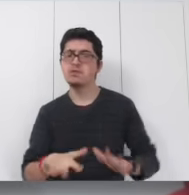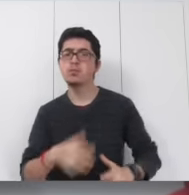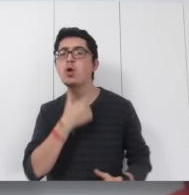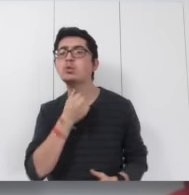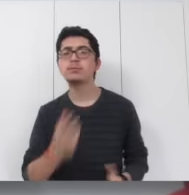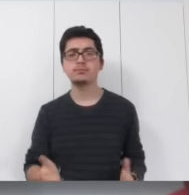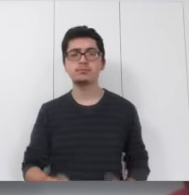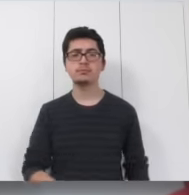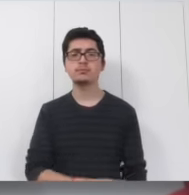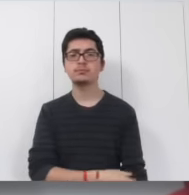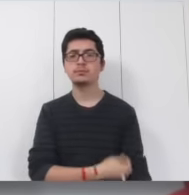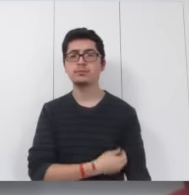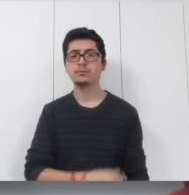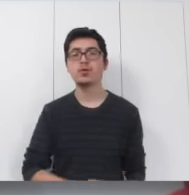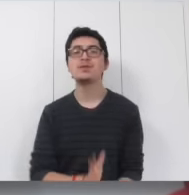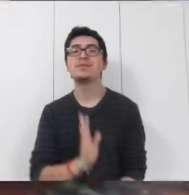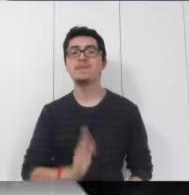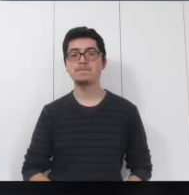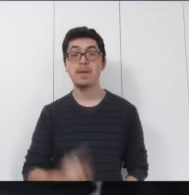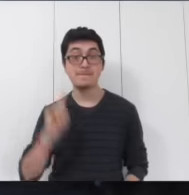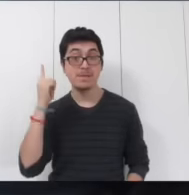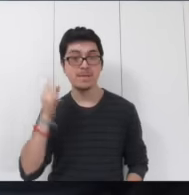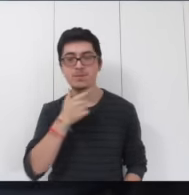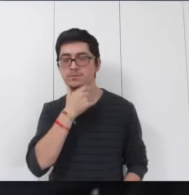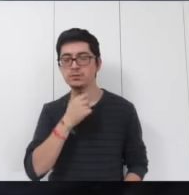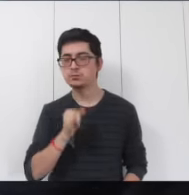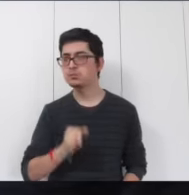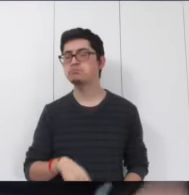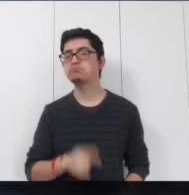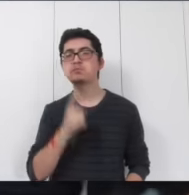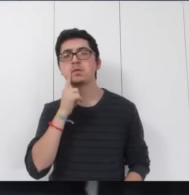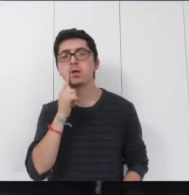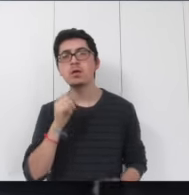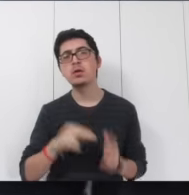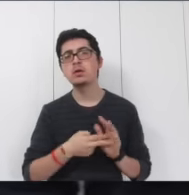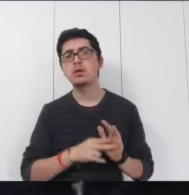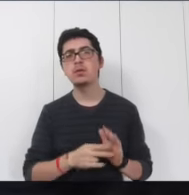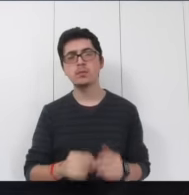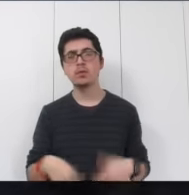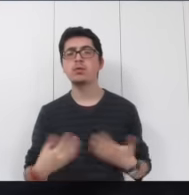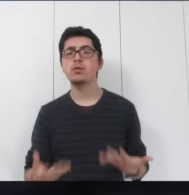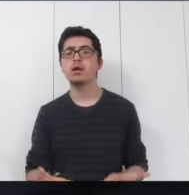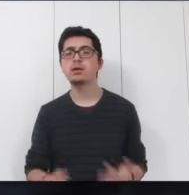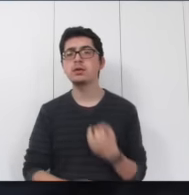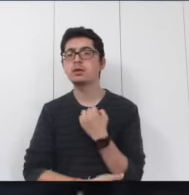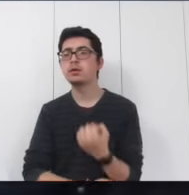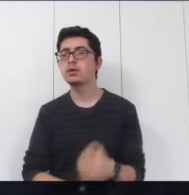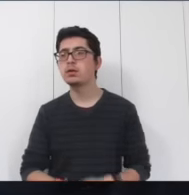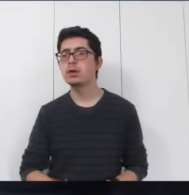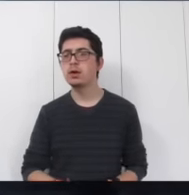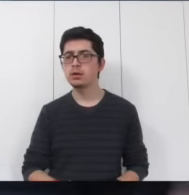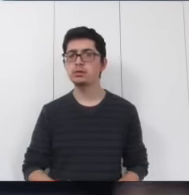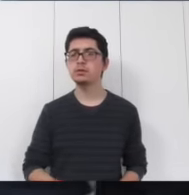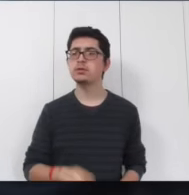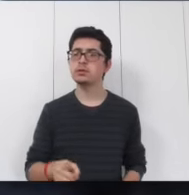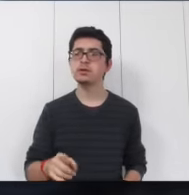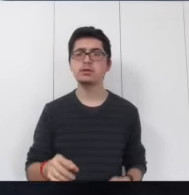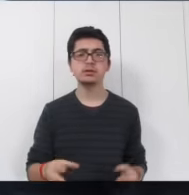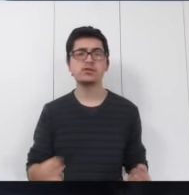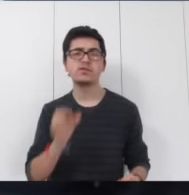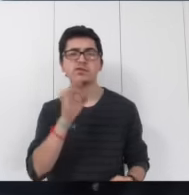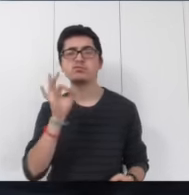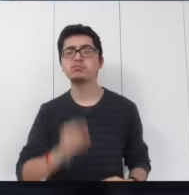pueda gustar. Así que comencemos. Primera pregunta. Supongamos que tienes un gran problema y le pides un consejo a alguien. Y este consejo